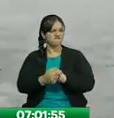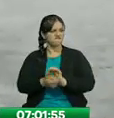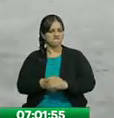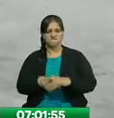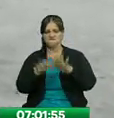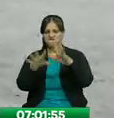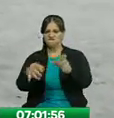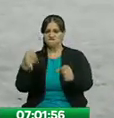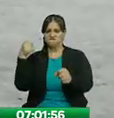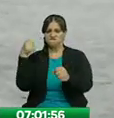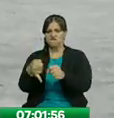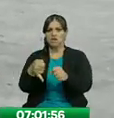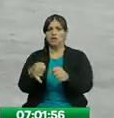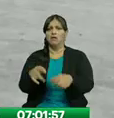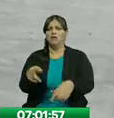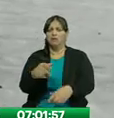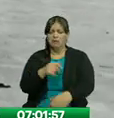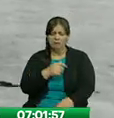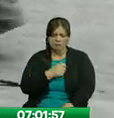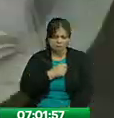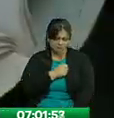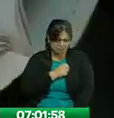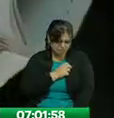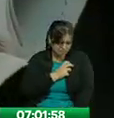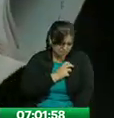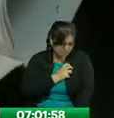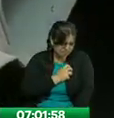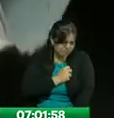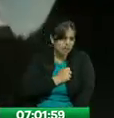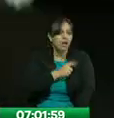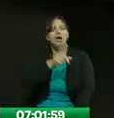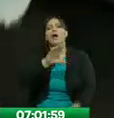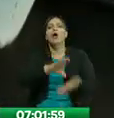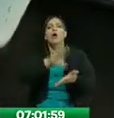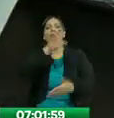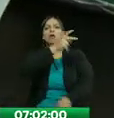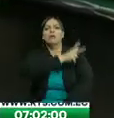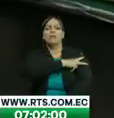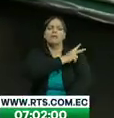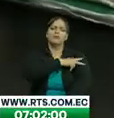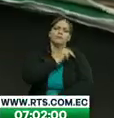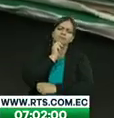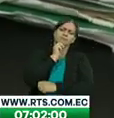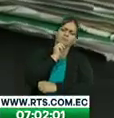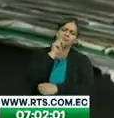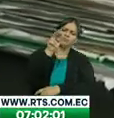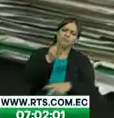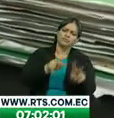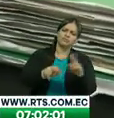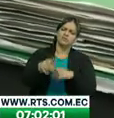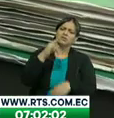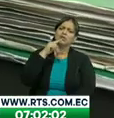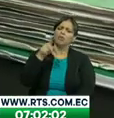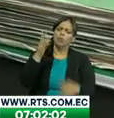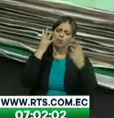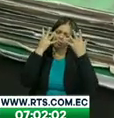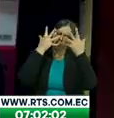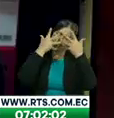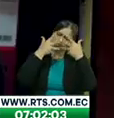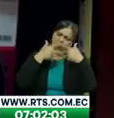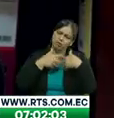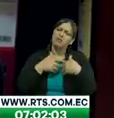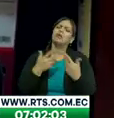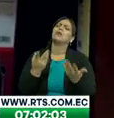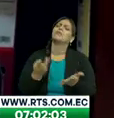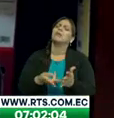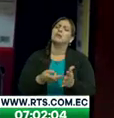quienes dieron aviso inmediato a su progenitora. La víctima venía sufriendo de abusos desde hace 3 años por parte de su propio padre. También